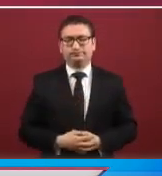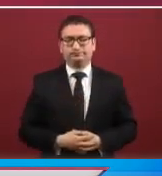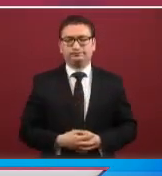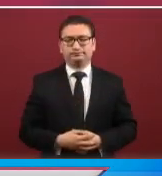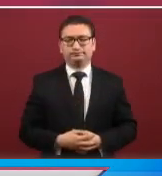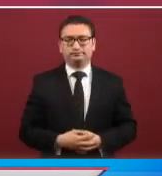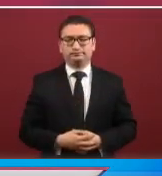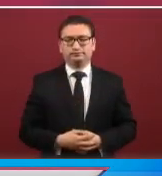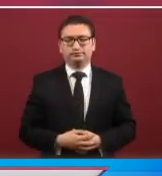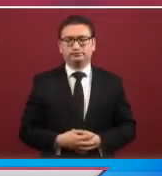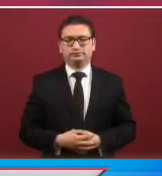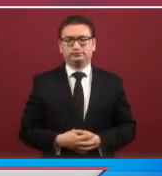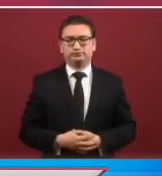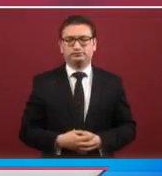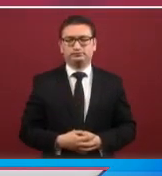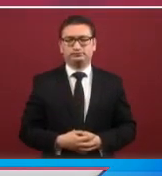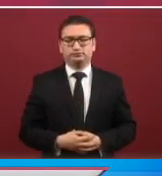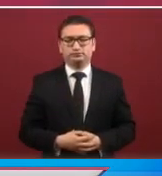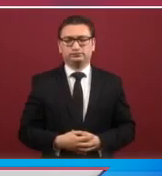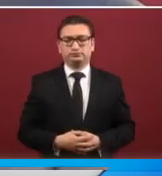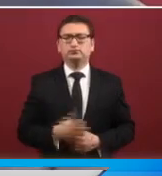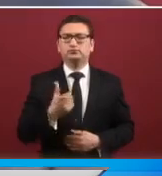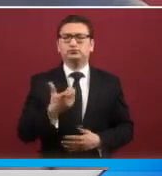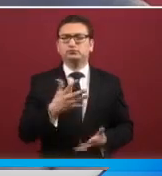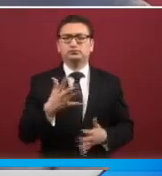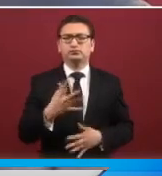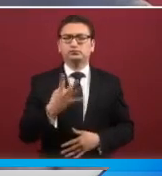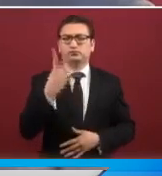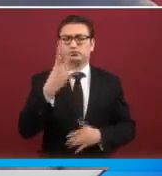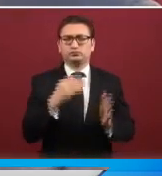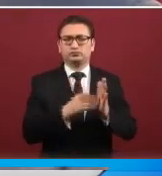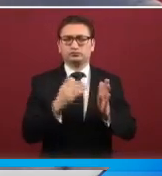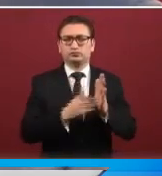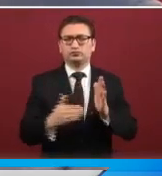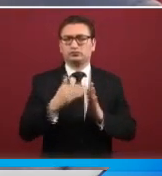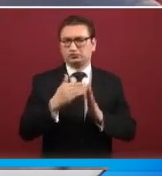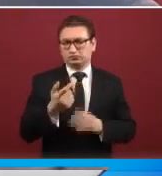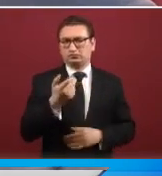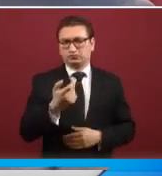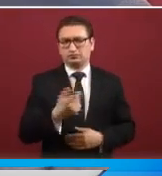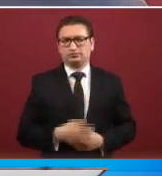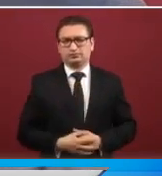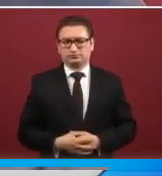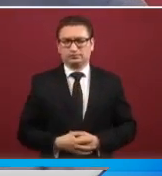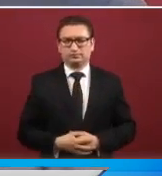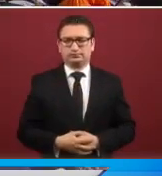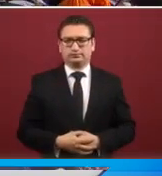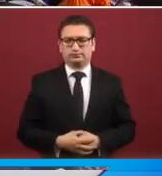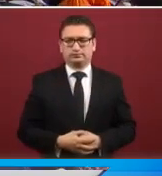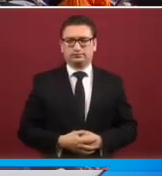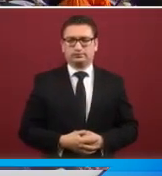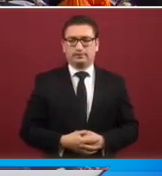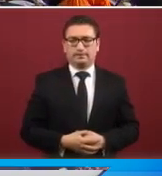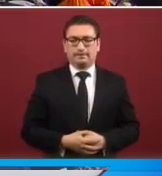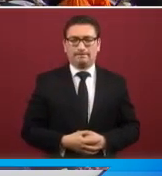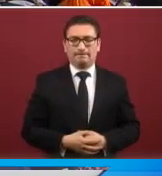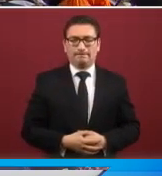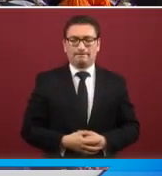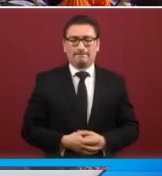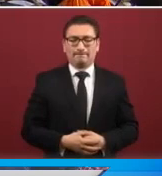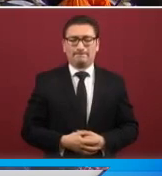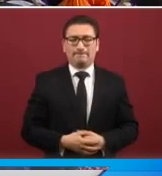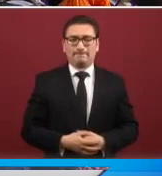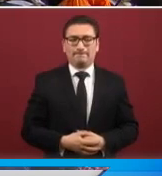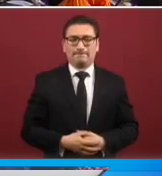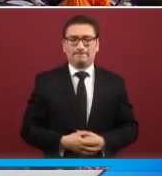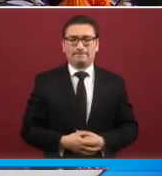4,000 millones de pesos para los sueldos de los elementos de la Guardia Nacional y se requieren 12,000 millones para gastos de equipamientos. Se informará del proceso